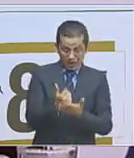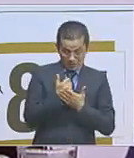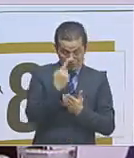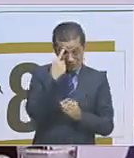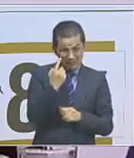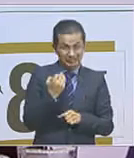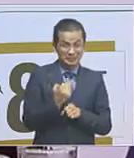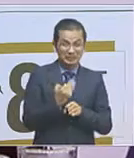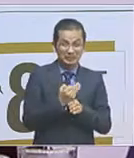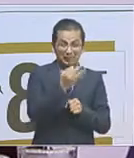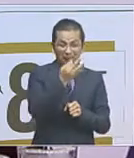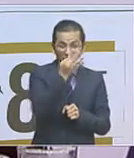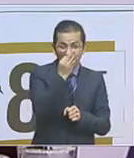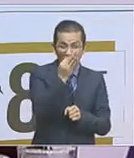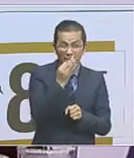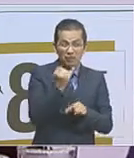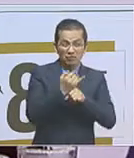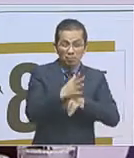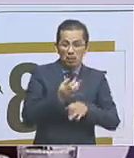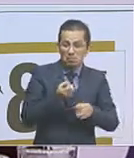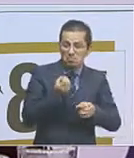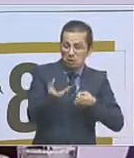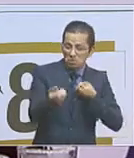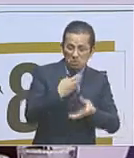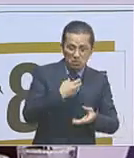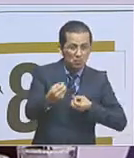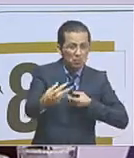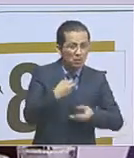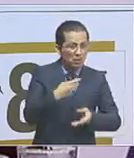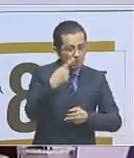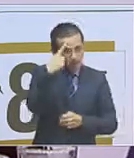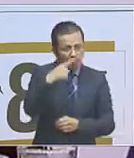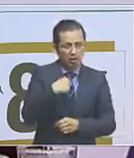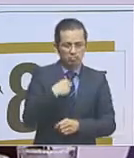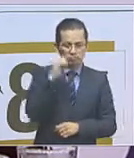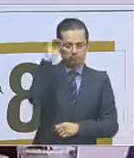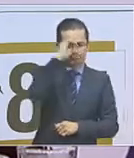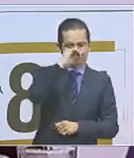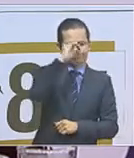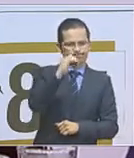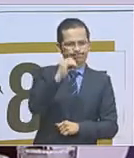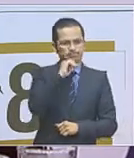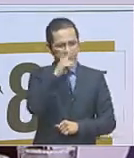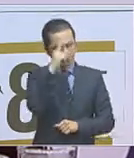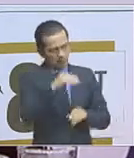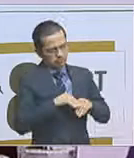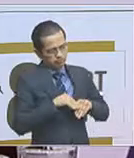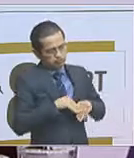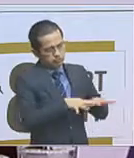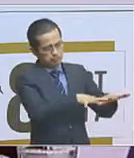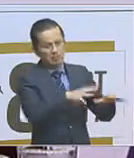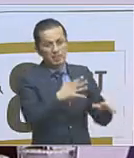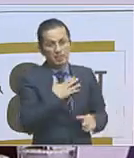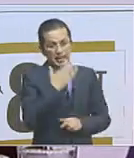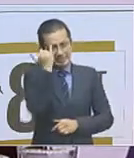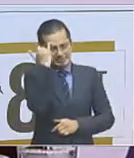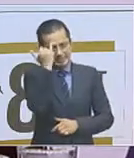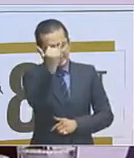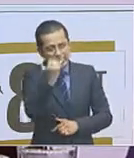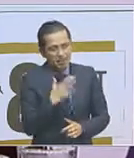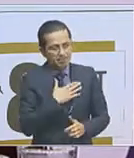información de juicios de intervención y diseminación de ideas propuestas y